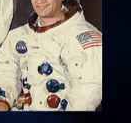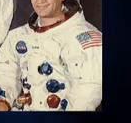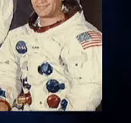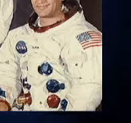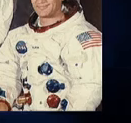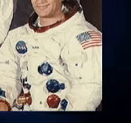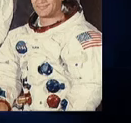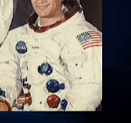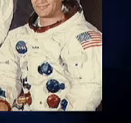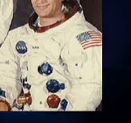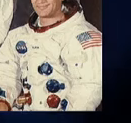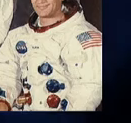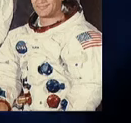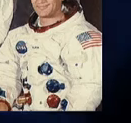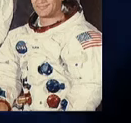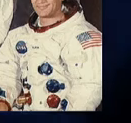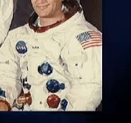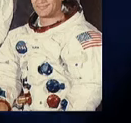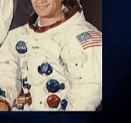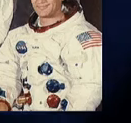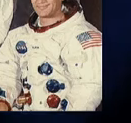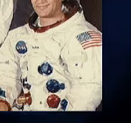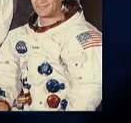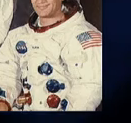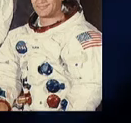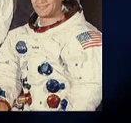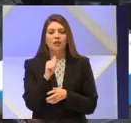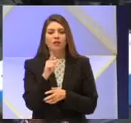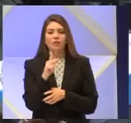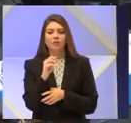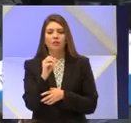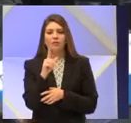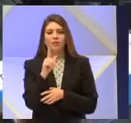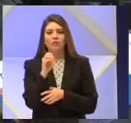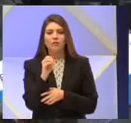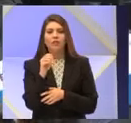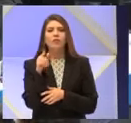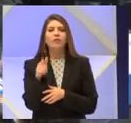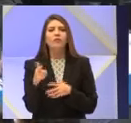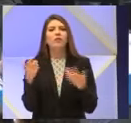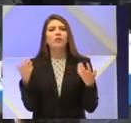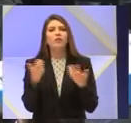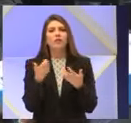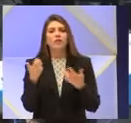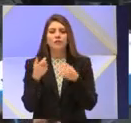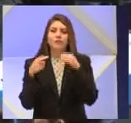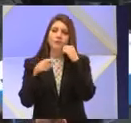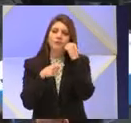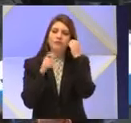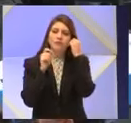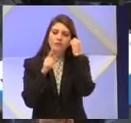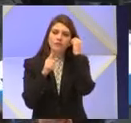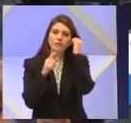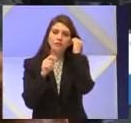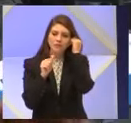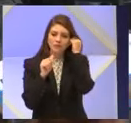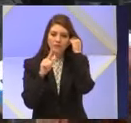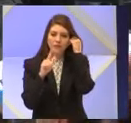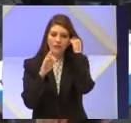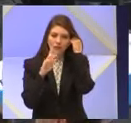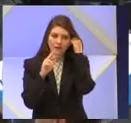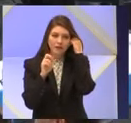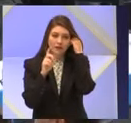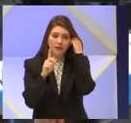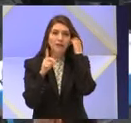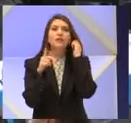en el caso de las misiones apolo en que antes que mil apps robots aldrin pisaron la luna